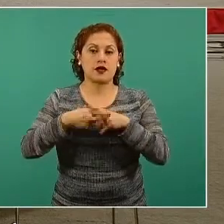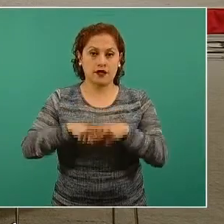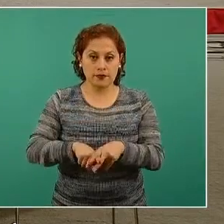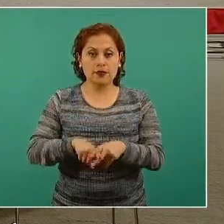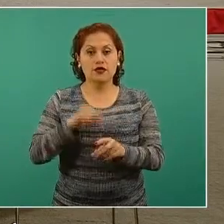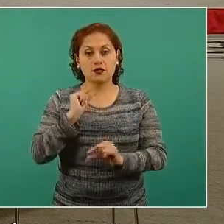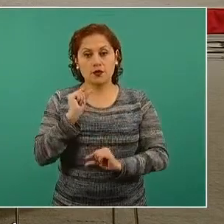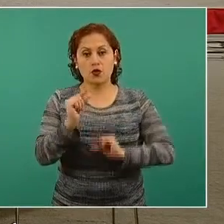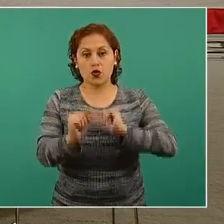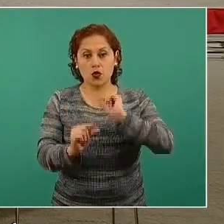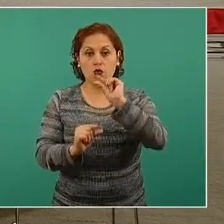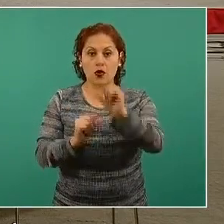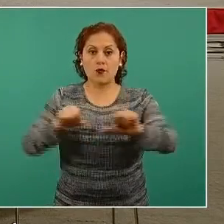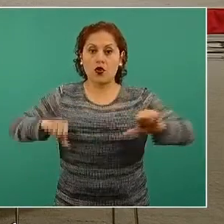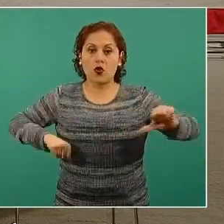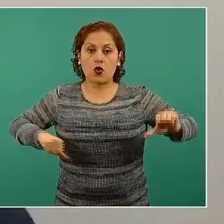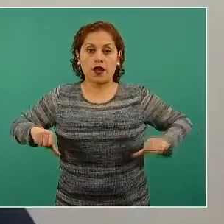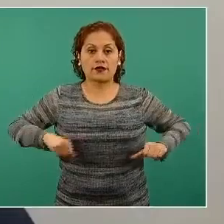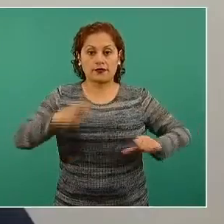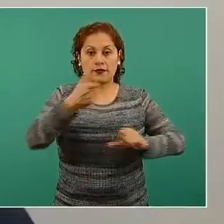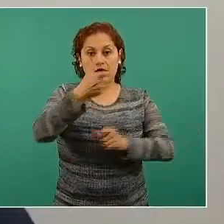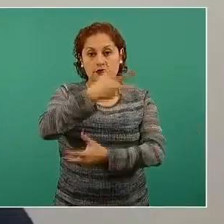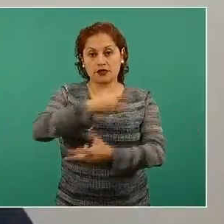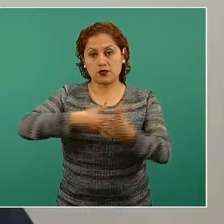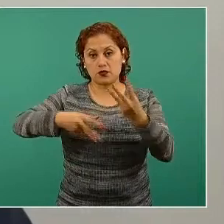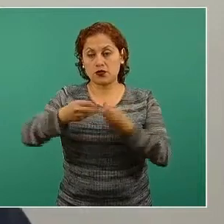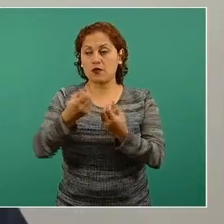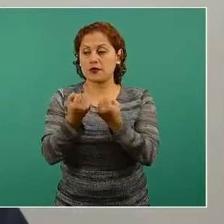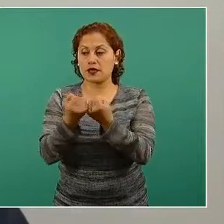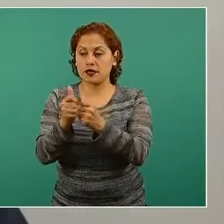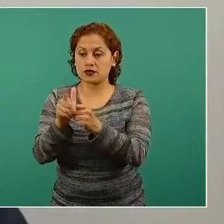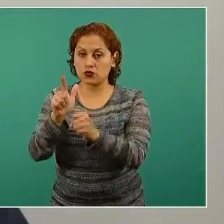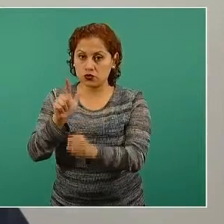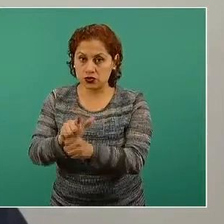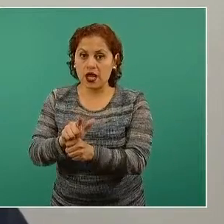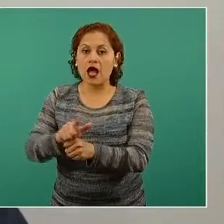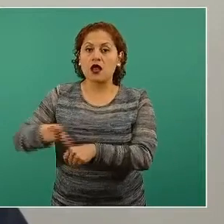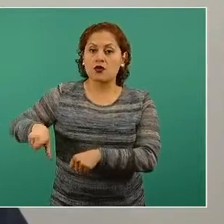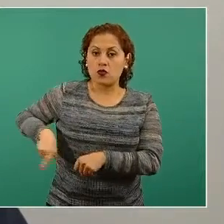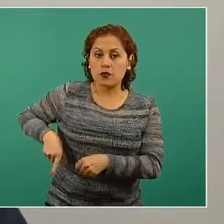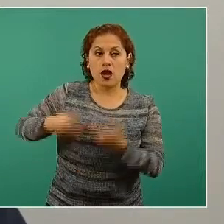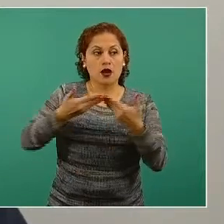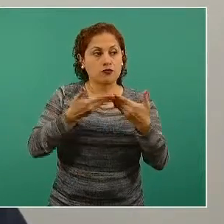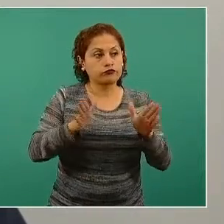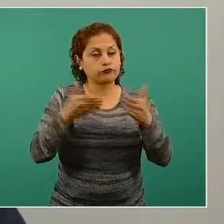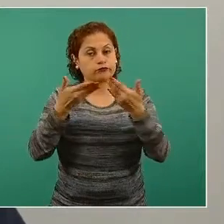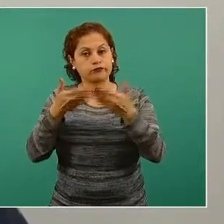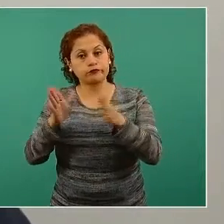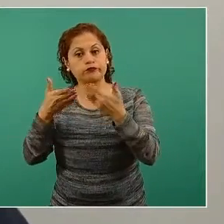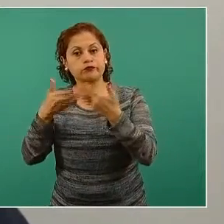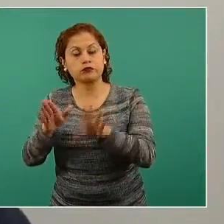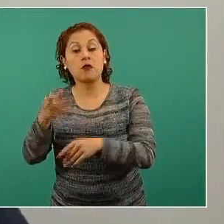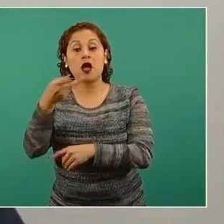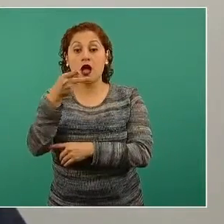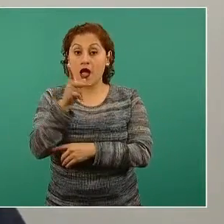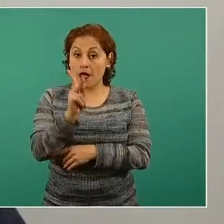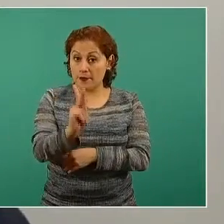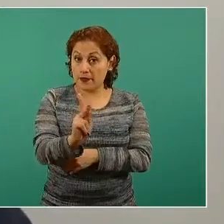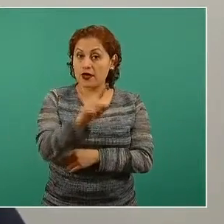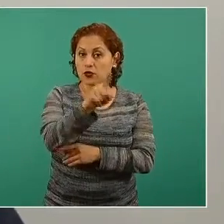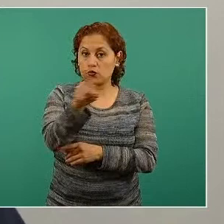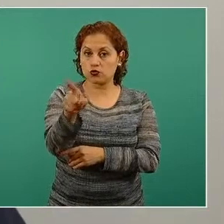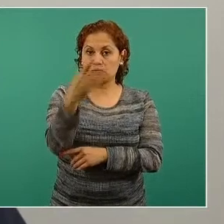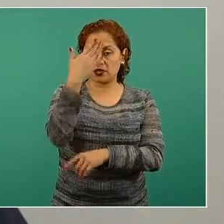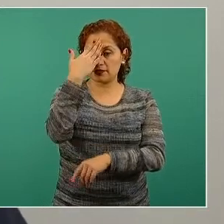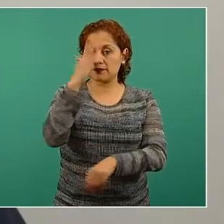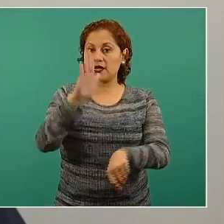algunas actividades económicas, sociales, públicas, siempre teniendo presente que como el riesgo nunca es cero, como el